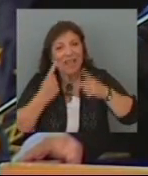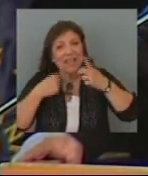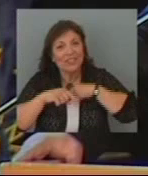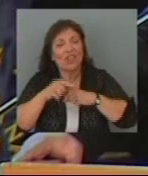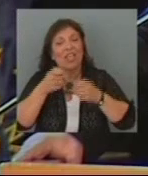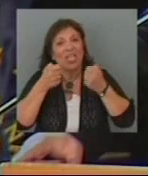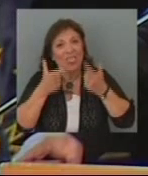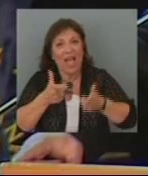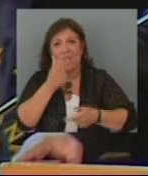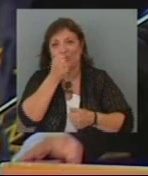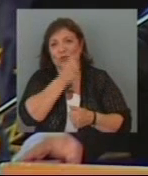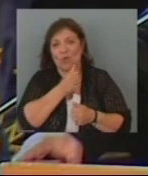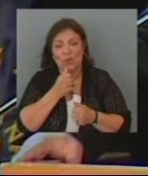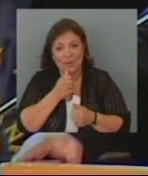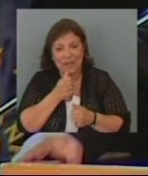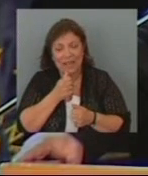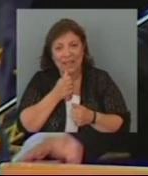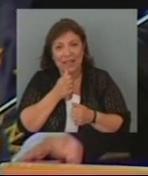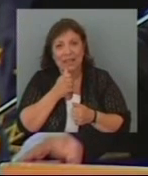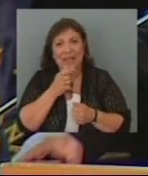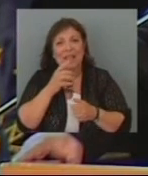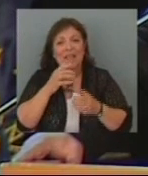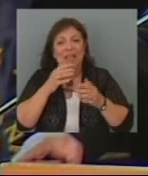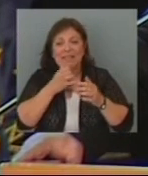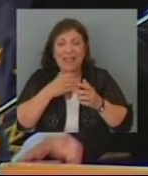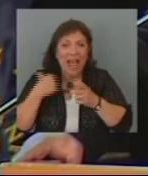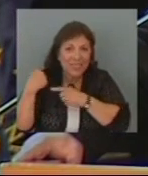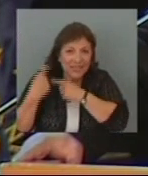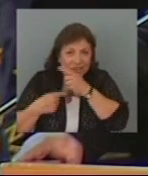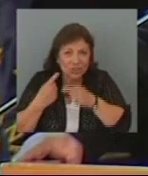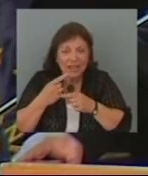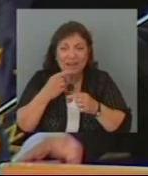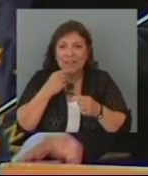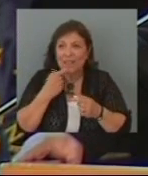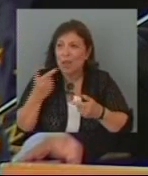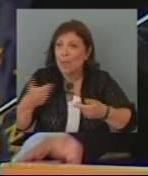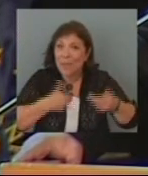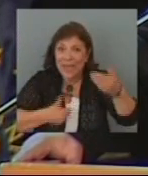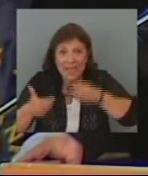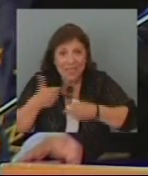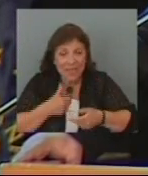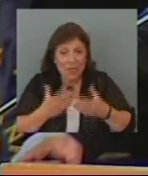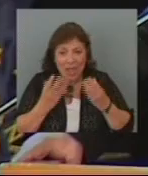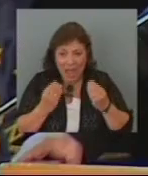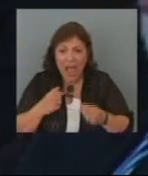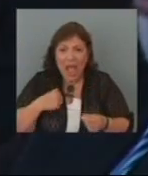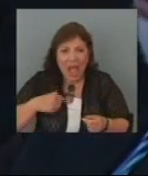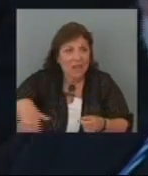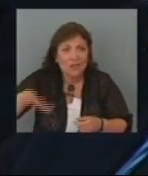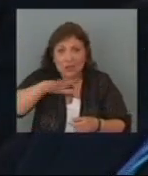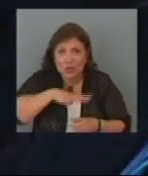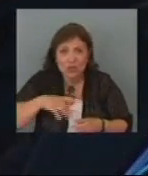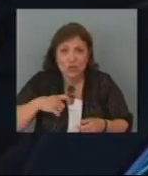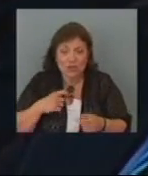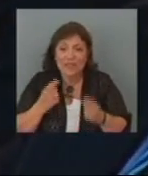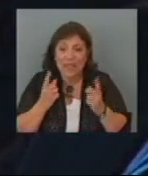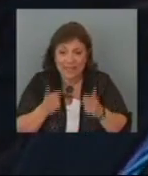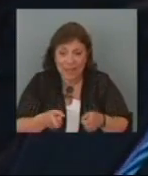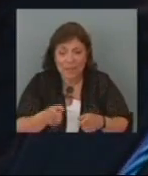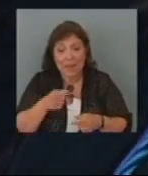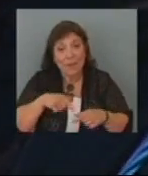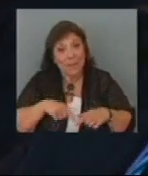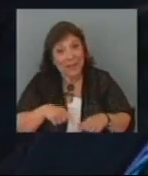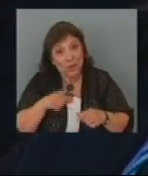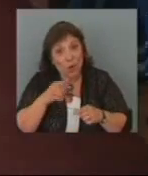solucionar racionalmente la demanda que está instalada en nuestra sociedad. Por su parte, el